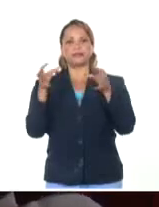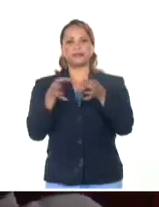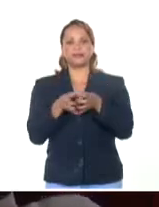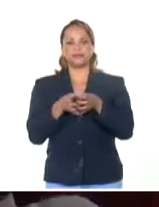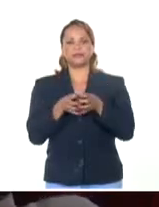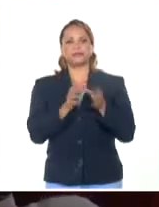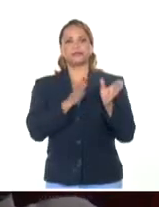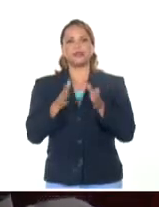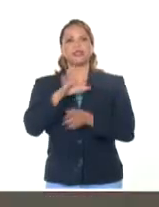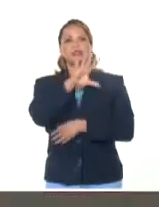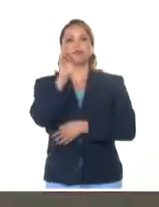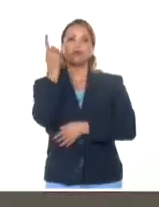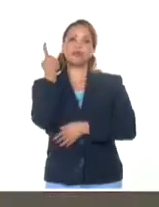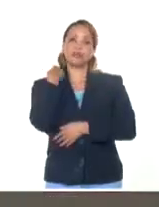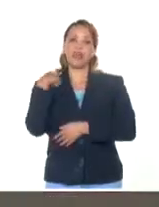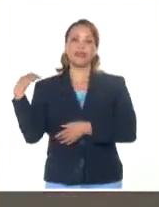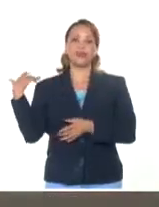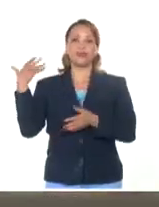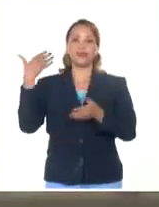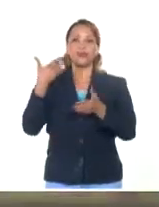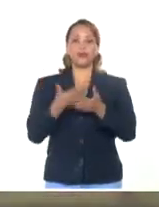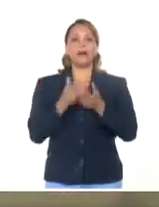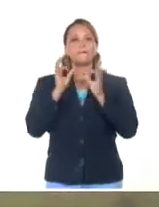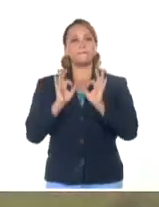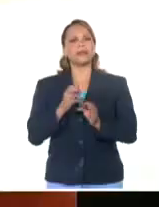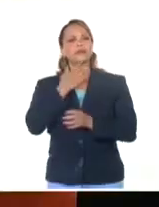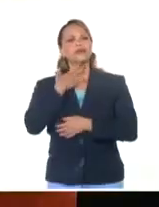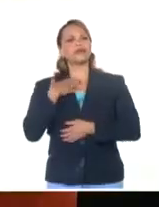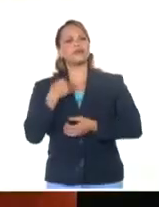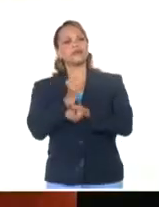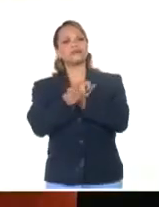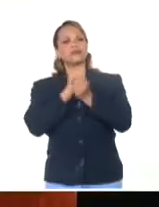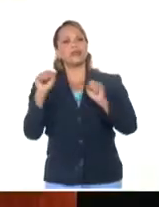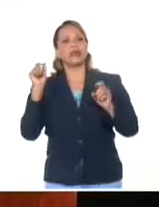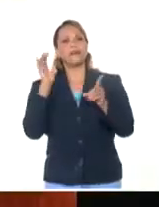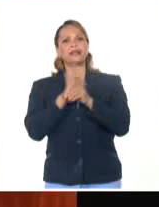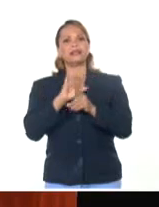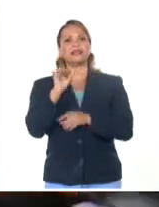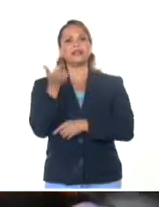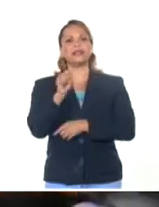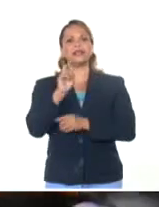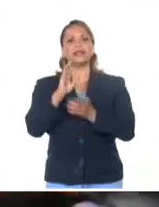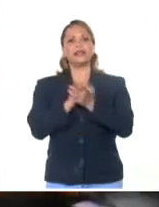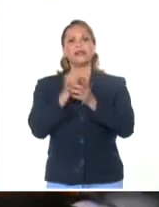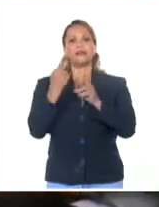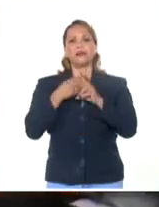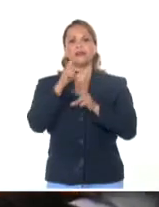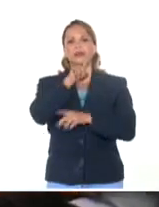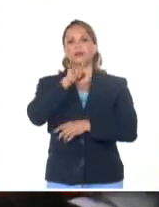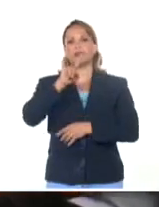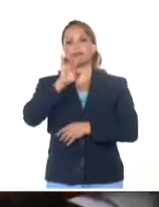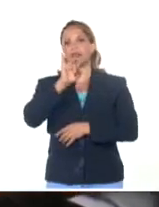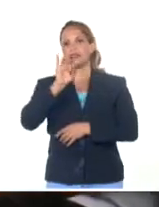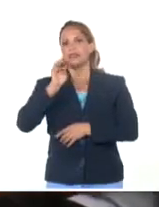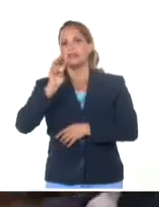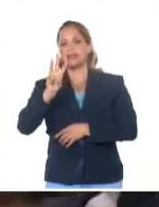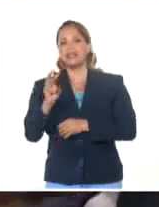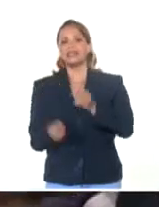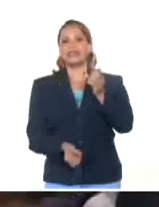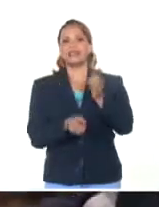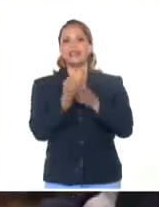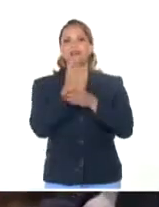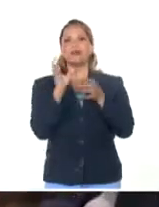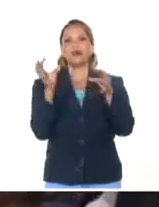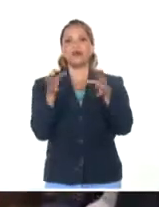Cinco décadas transcurrieron con las mismas ansias de libertad desde que el 10 de mayo de 1973 se fundó el